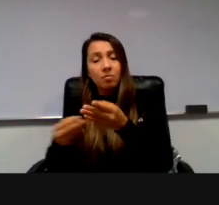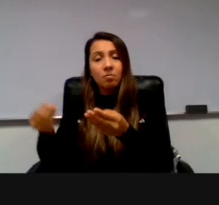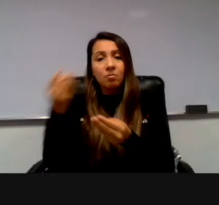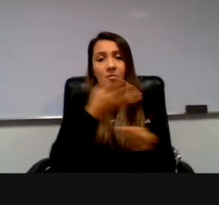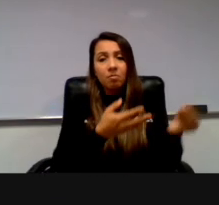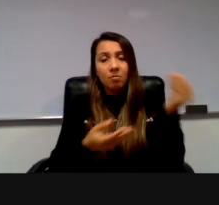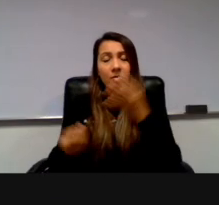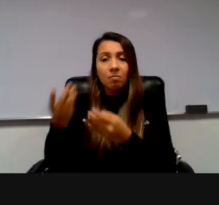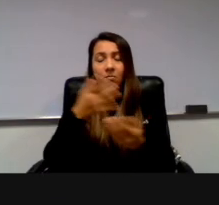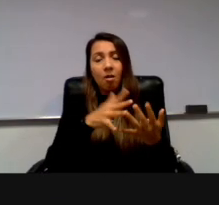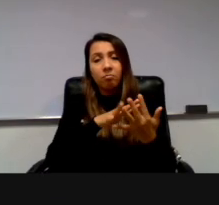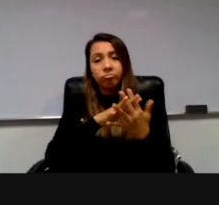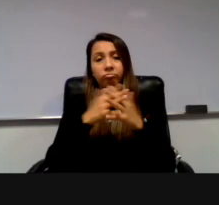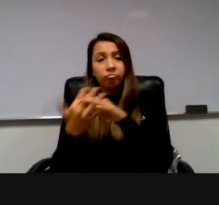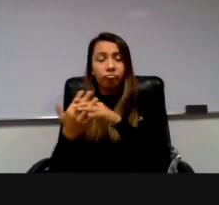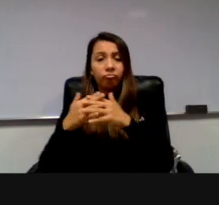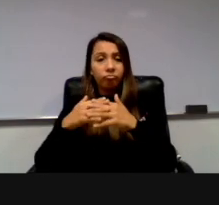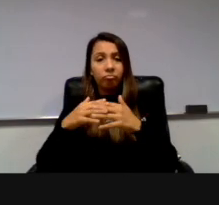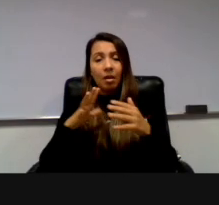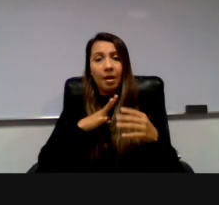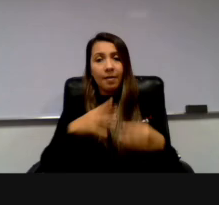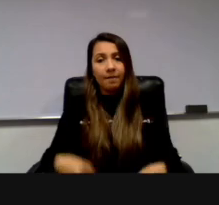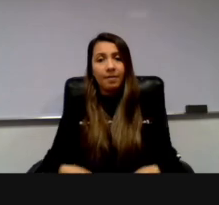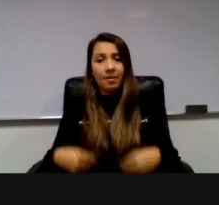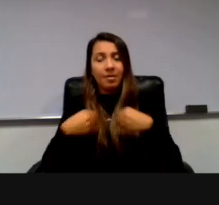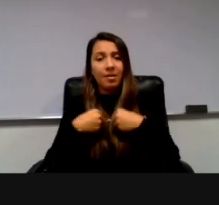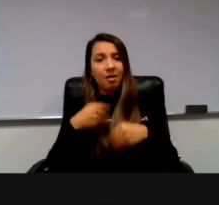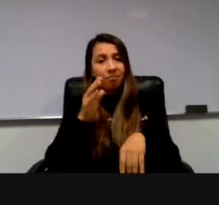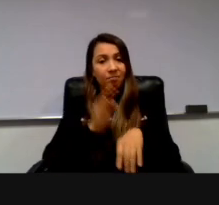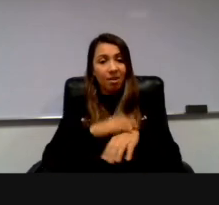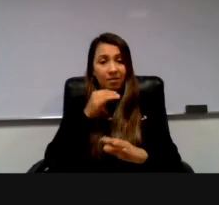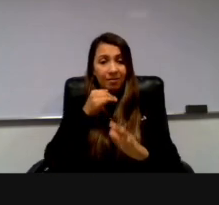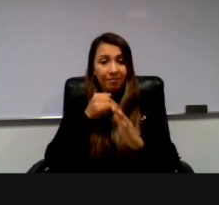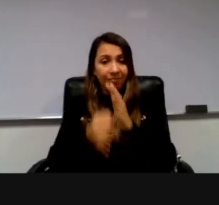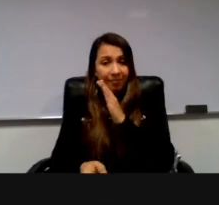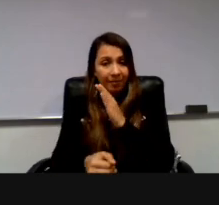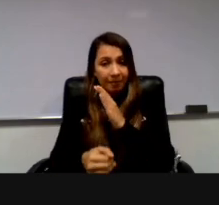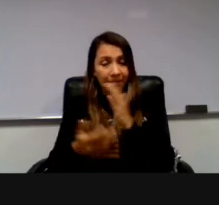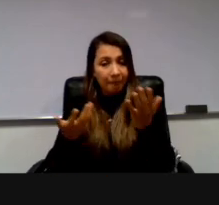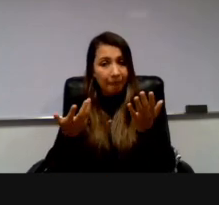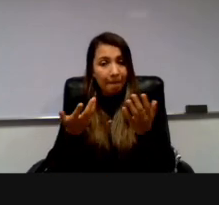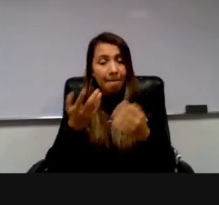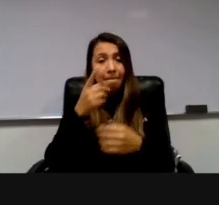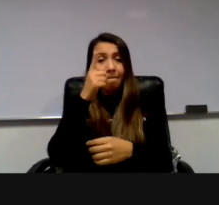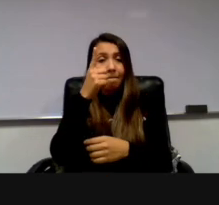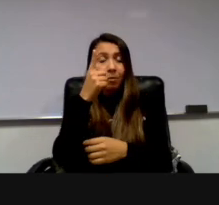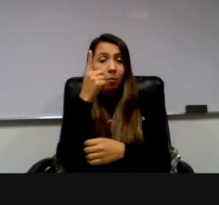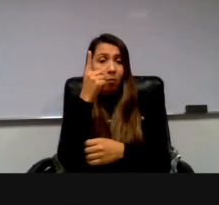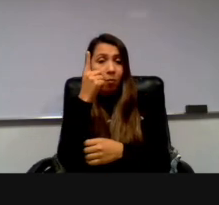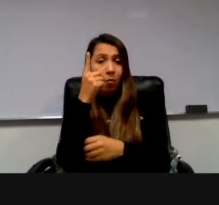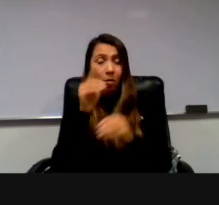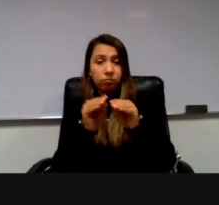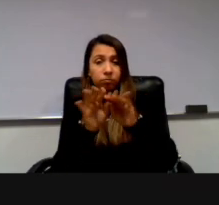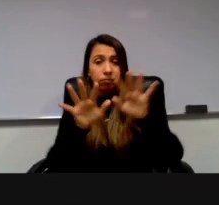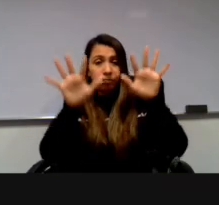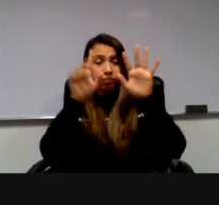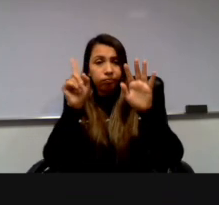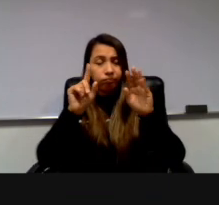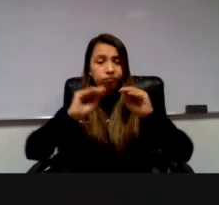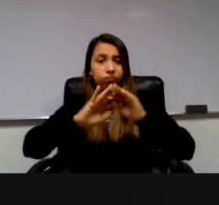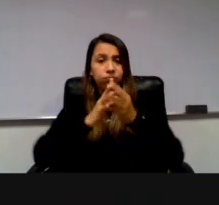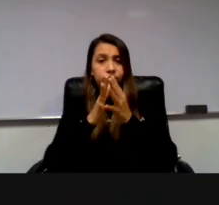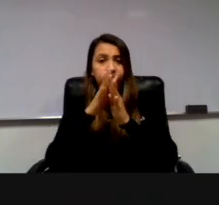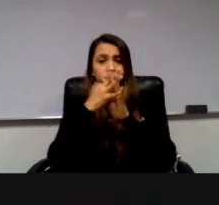pues nos dibujan una historia de la vida mucho más compleja, ¿no? Casi en vez de un árbol, pues es un arbusto,